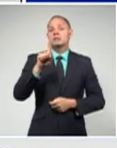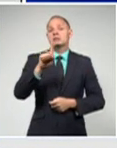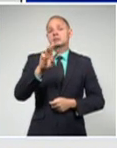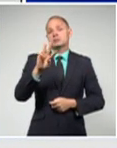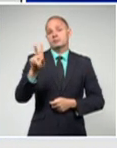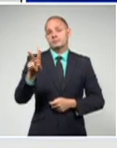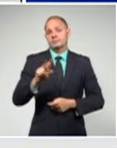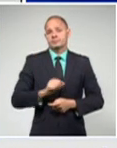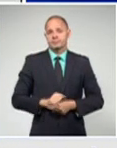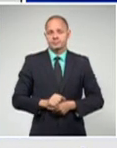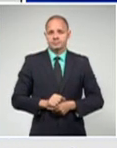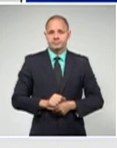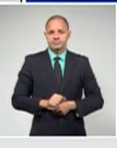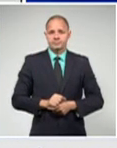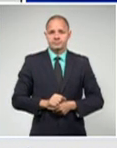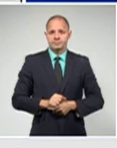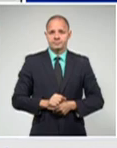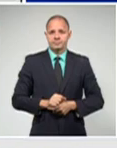132,1.